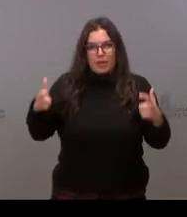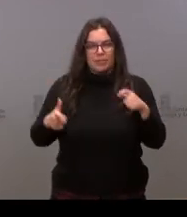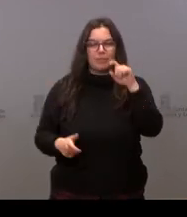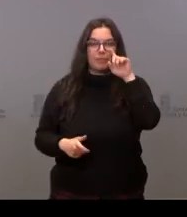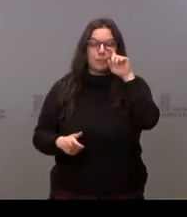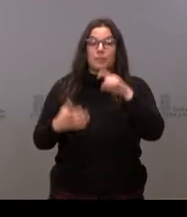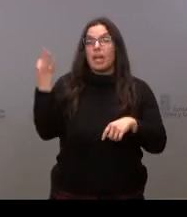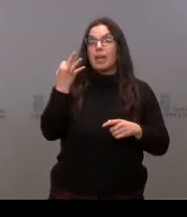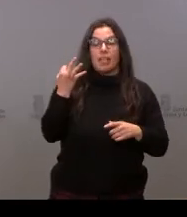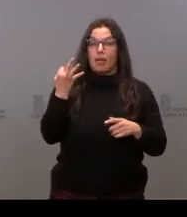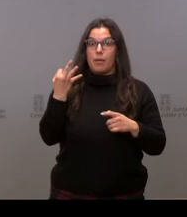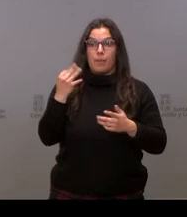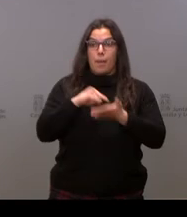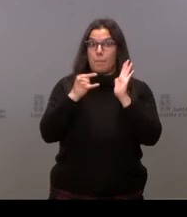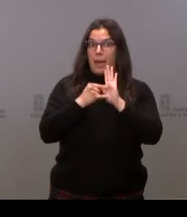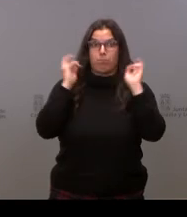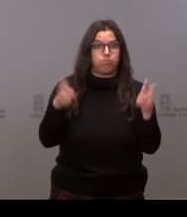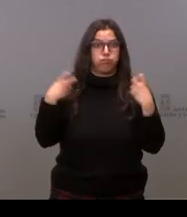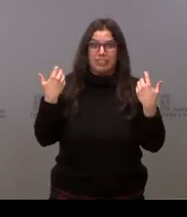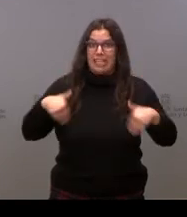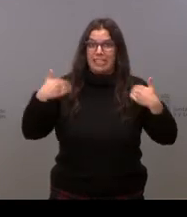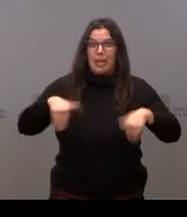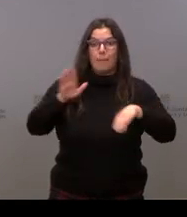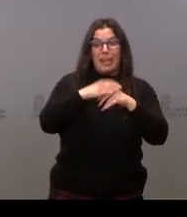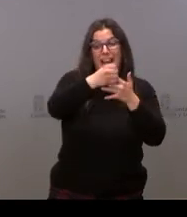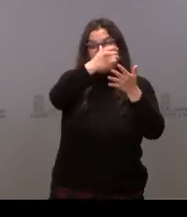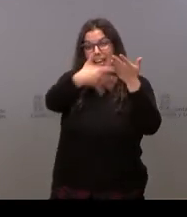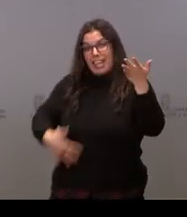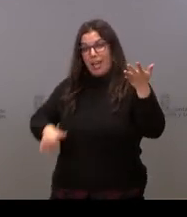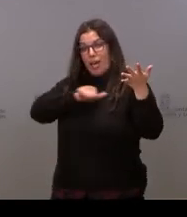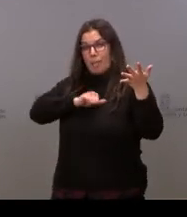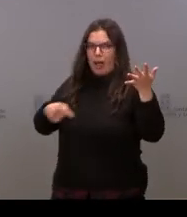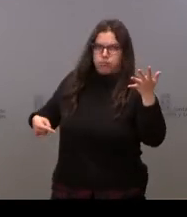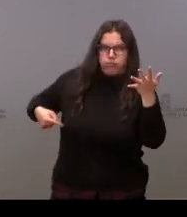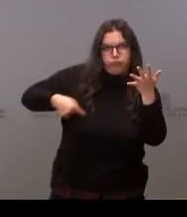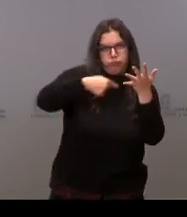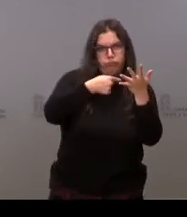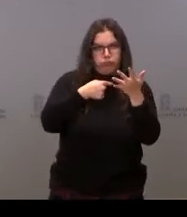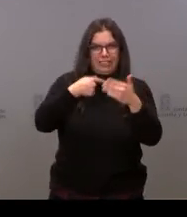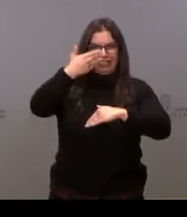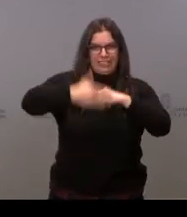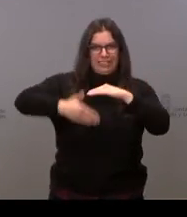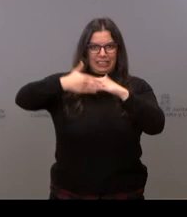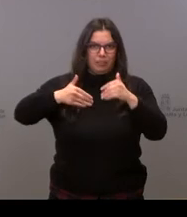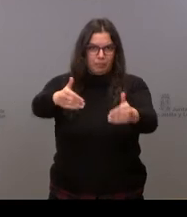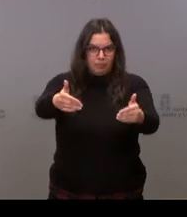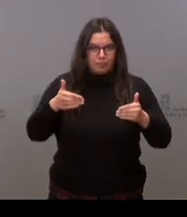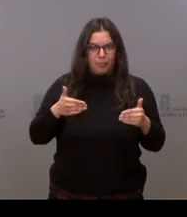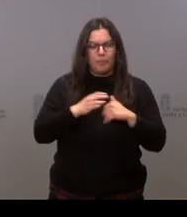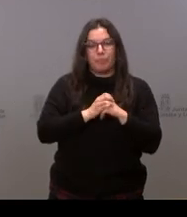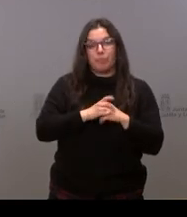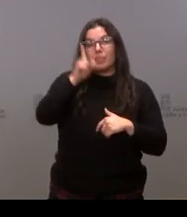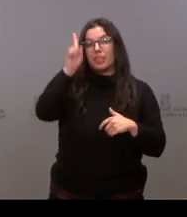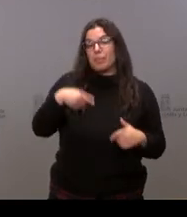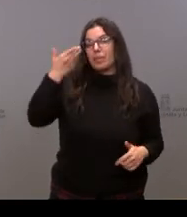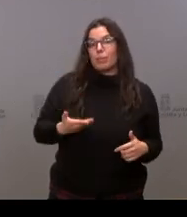haber un plan de choque para reducir las listas de espera por otra parte creo que es importante destacar que